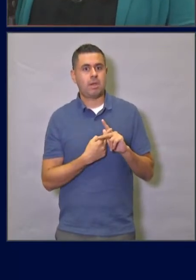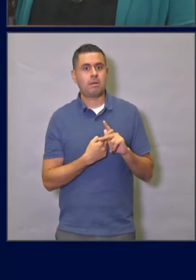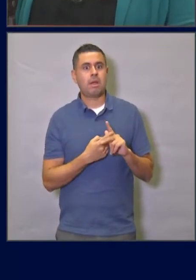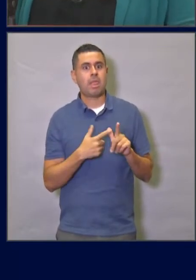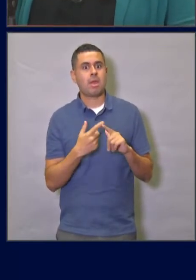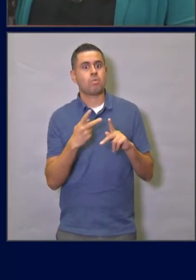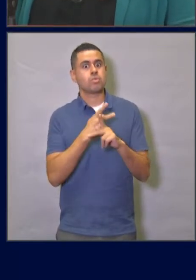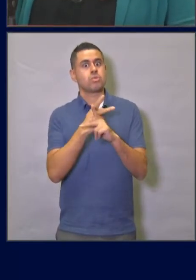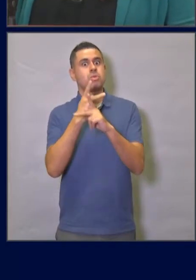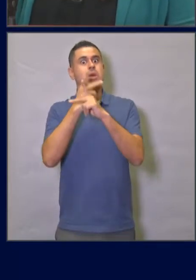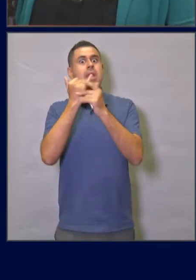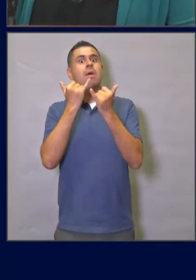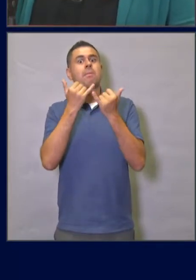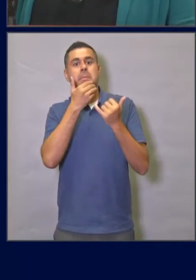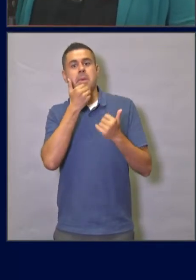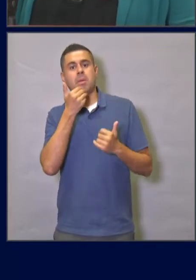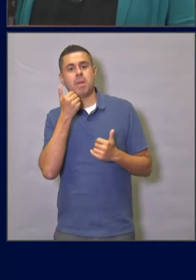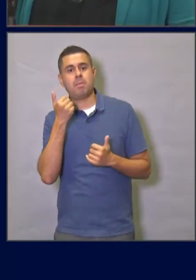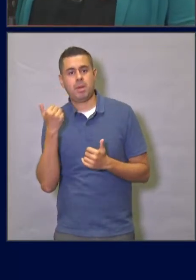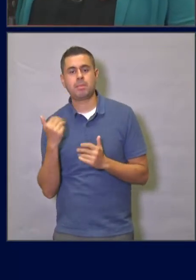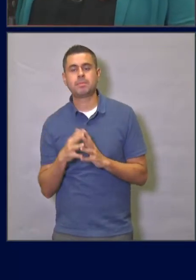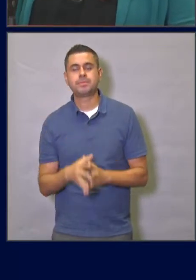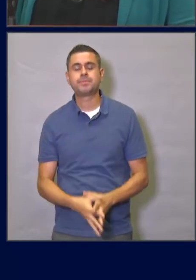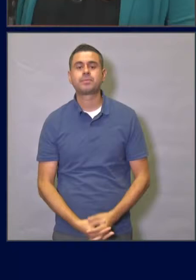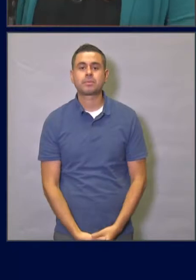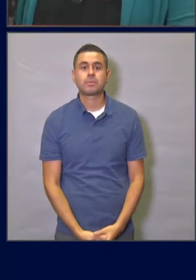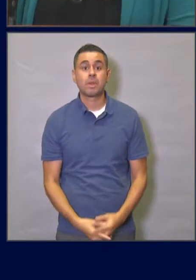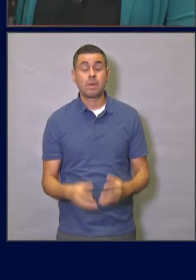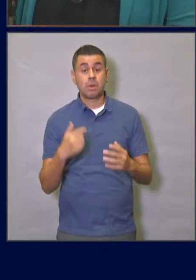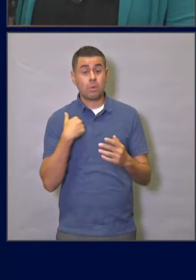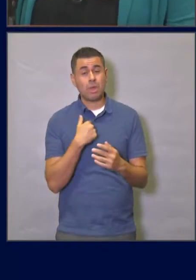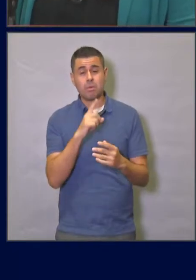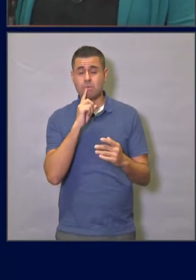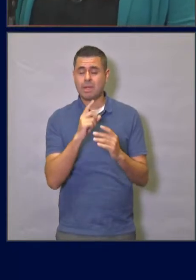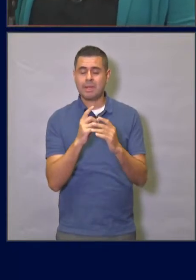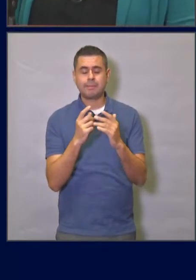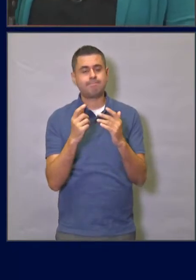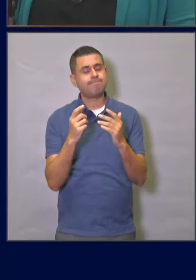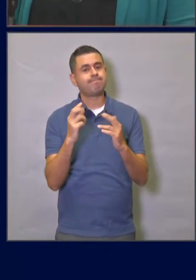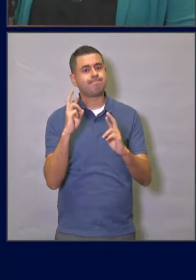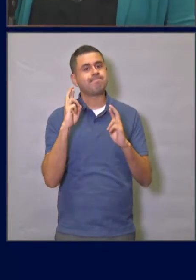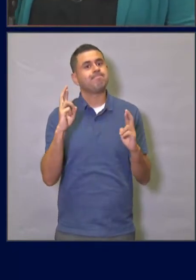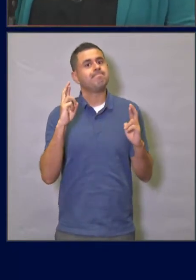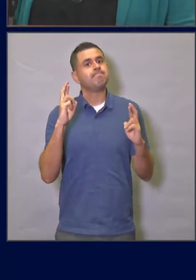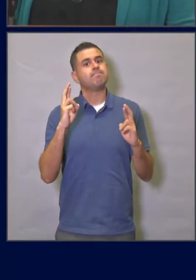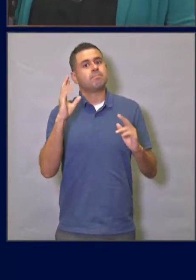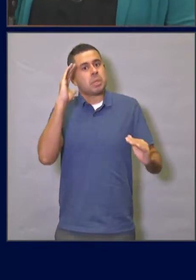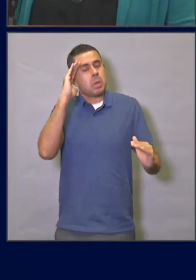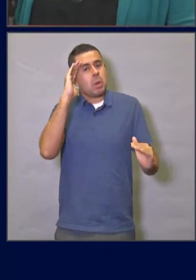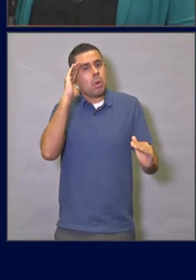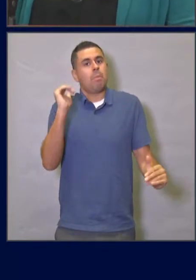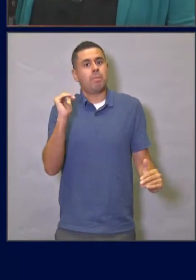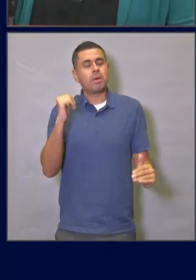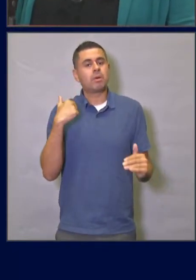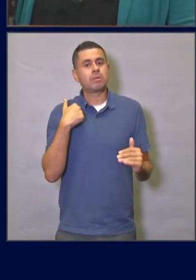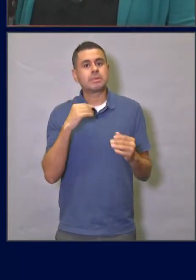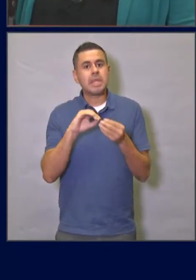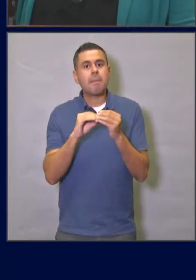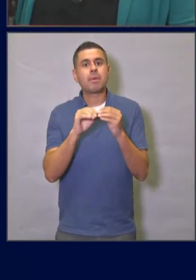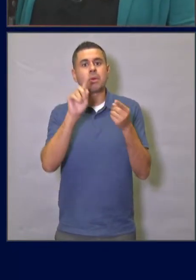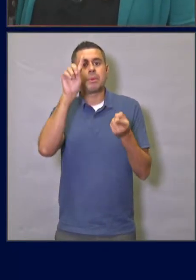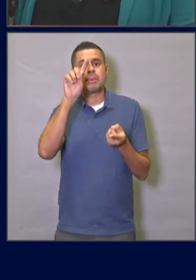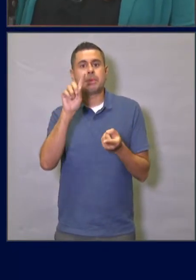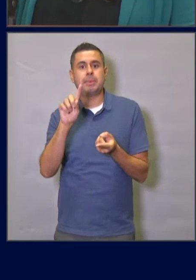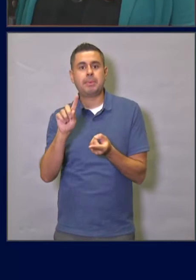hospitalizaciones diarias. Tenemos la gran esperanza de que este número continúe disminuyendo